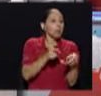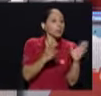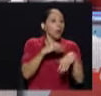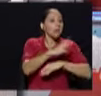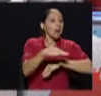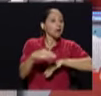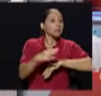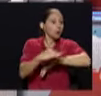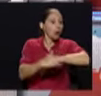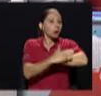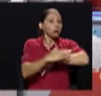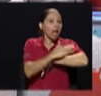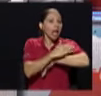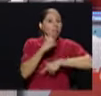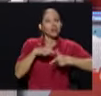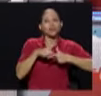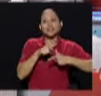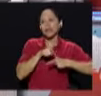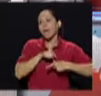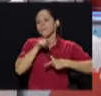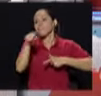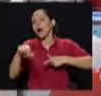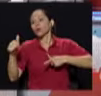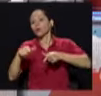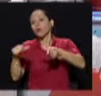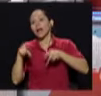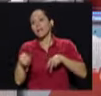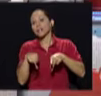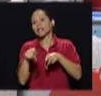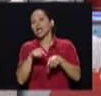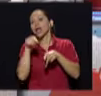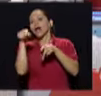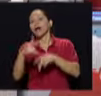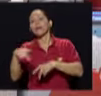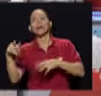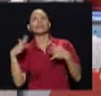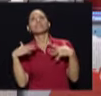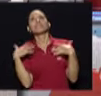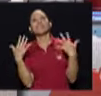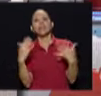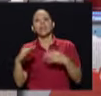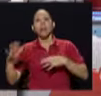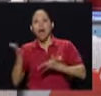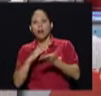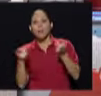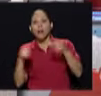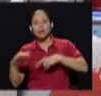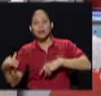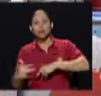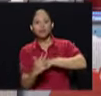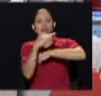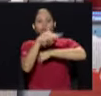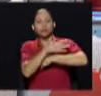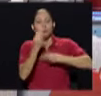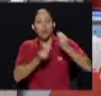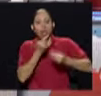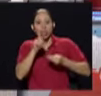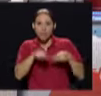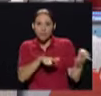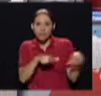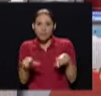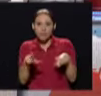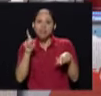lugar y podría ser afectado por un tsunami. Entonces, hay cuestiones de sentido común. Si estamos en la costa y sentimos un sismo fuerte,